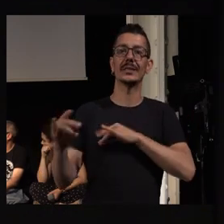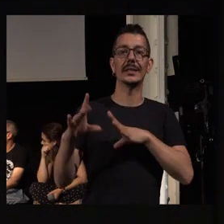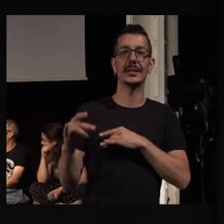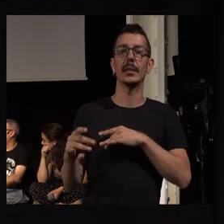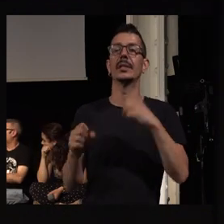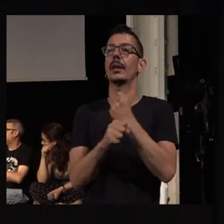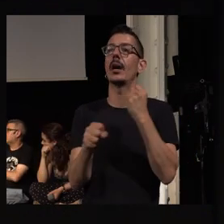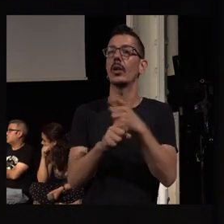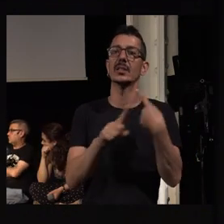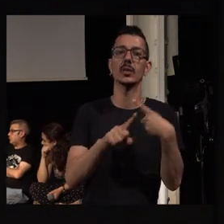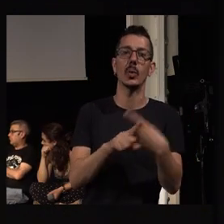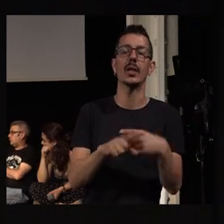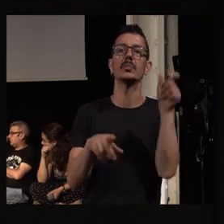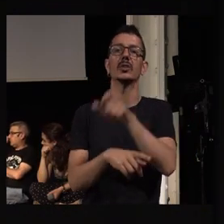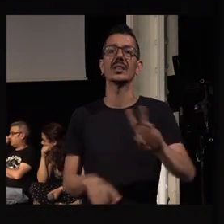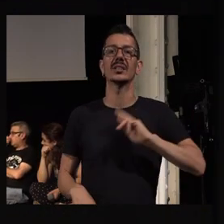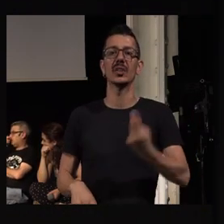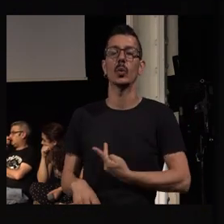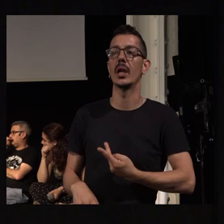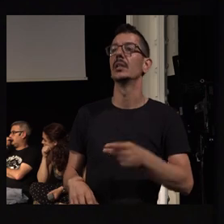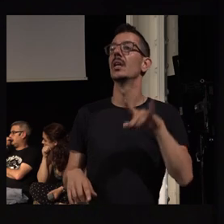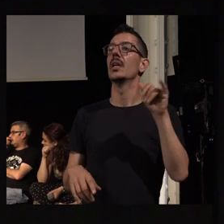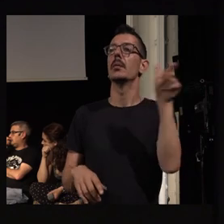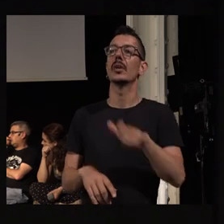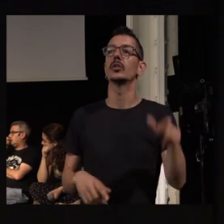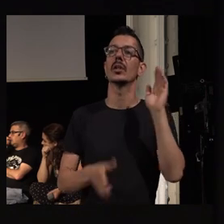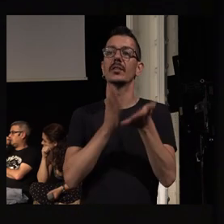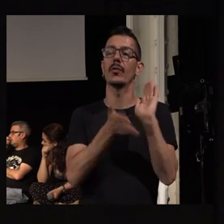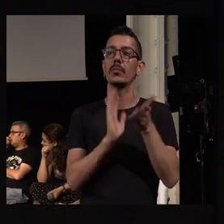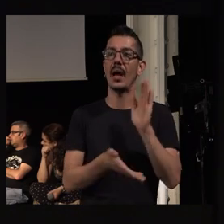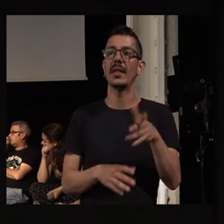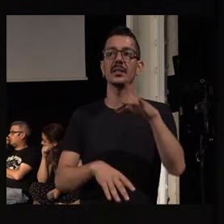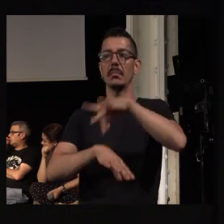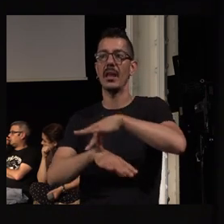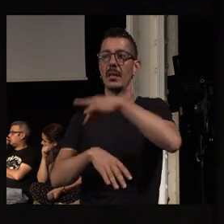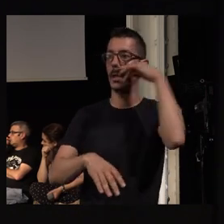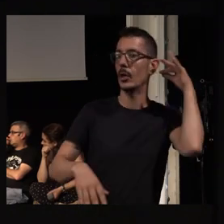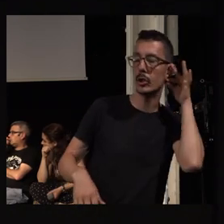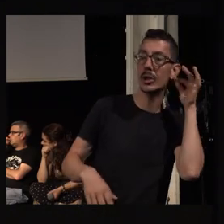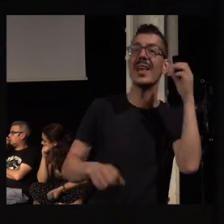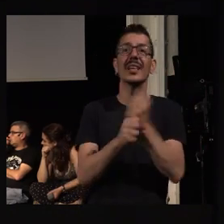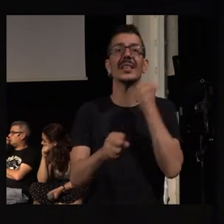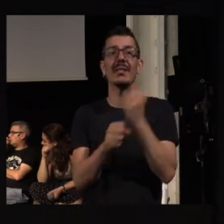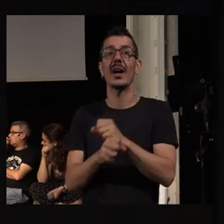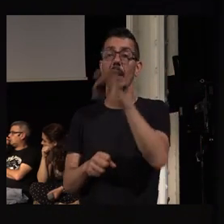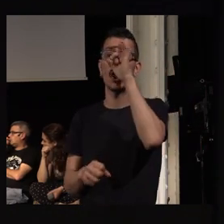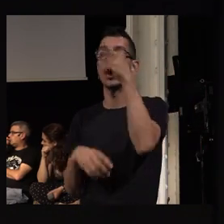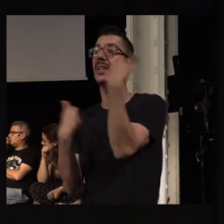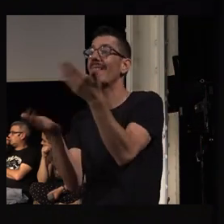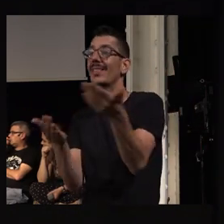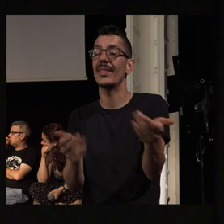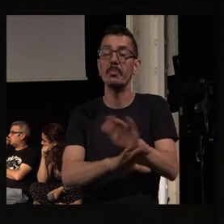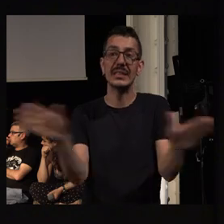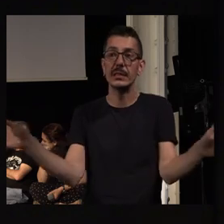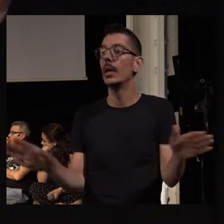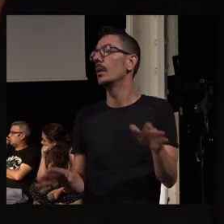trabajadoras sexuales, con personas transexuales y con personas formadas, médicas, médicos, que trabajen más allá de dar condones y de tratarle